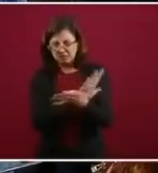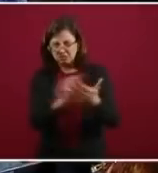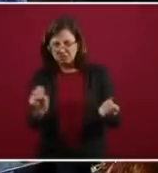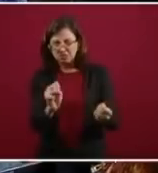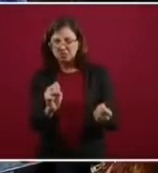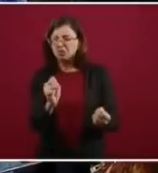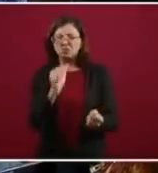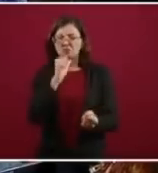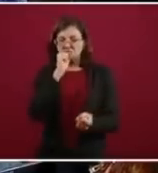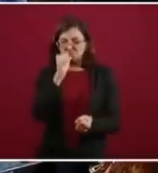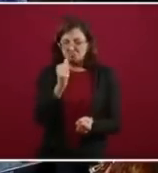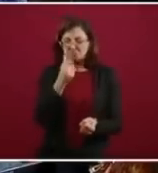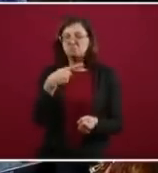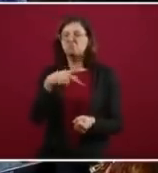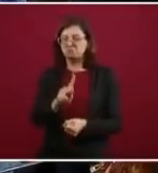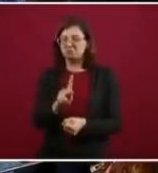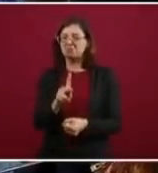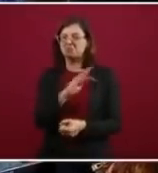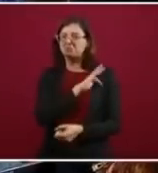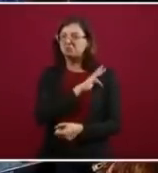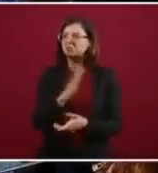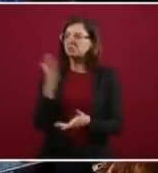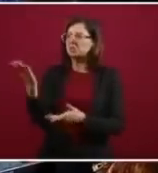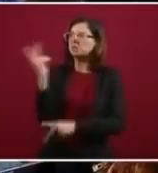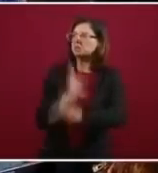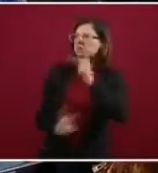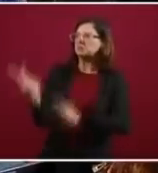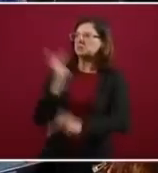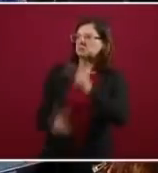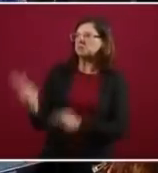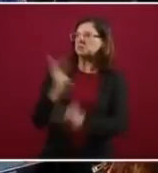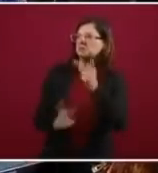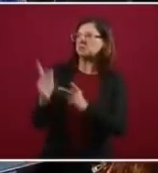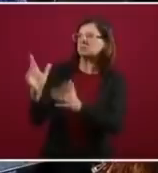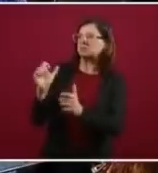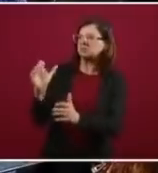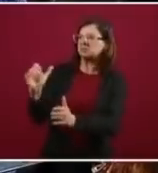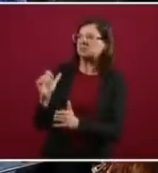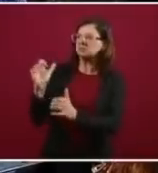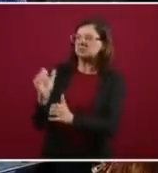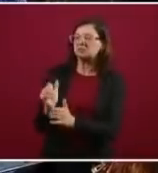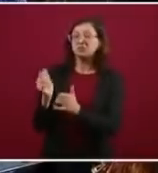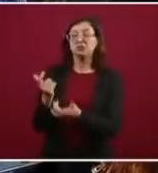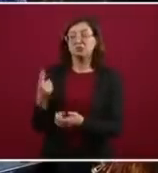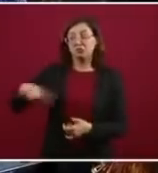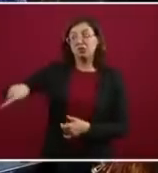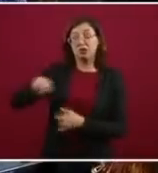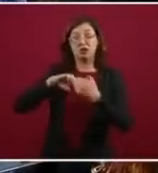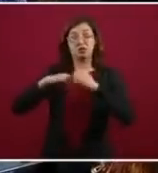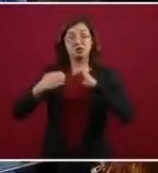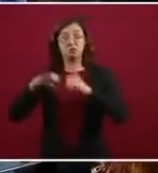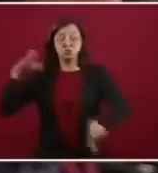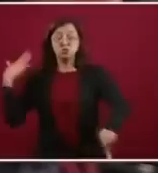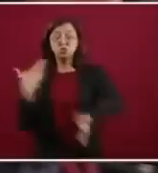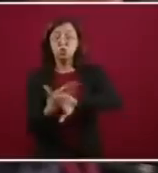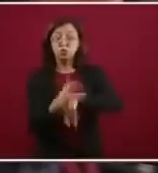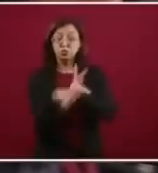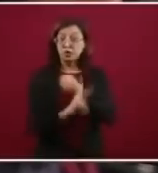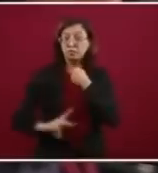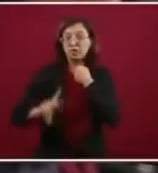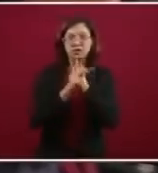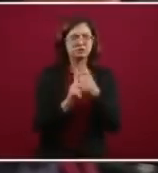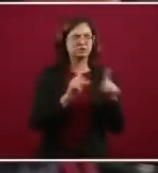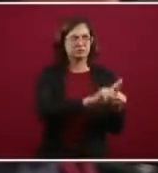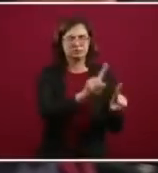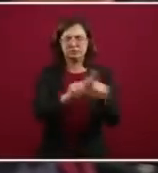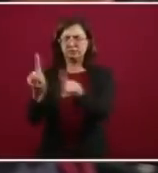Con deudas interminables como pasó en Argentina, quizás no sea tan difícil saber quiénes son los enemigos. Estos se